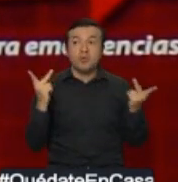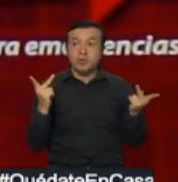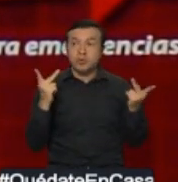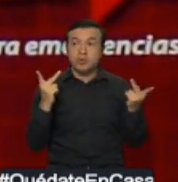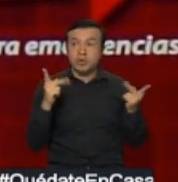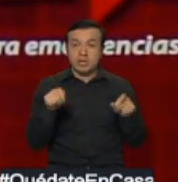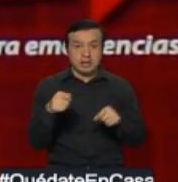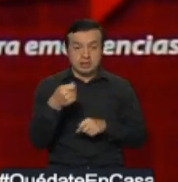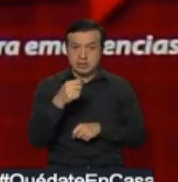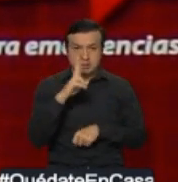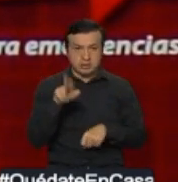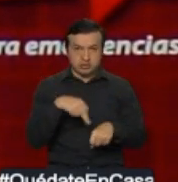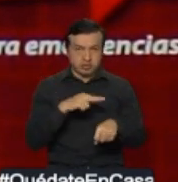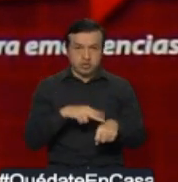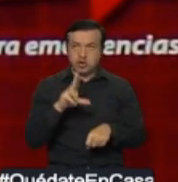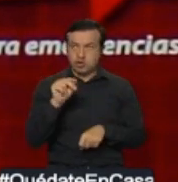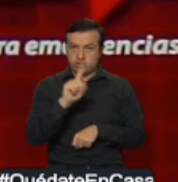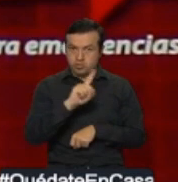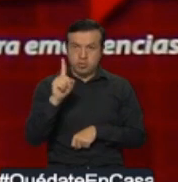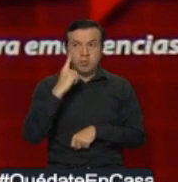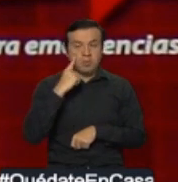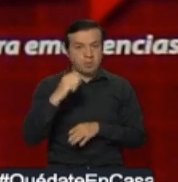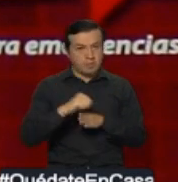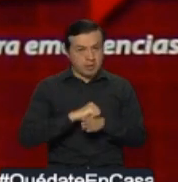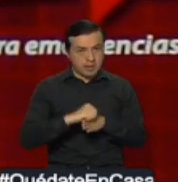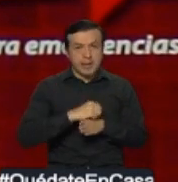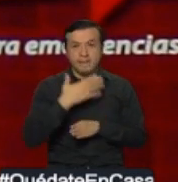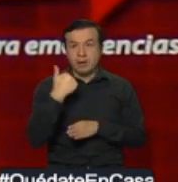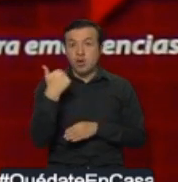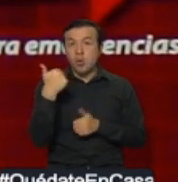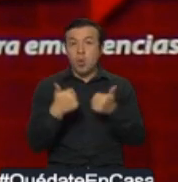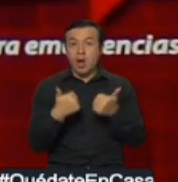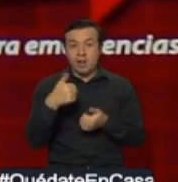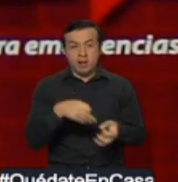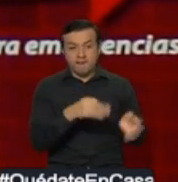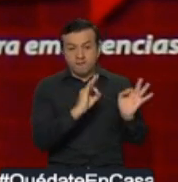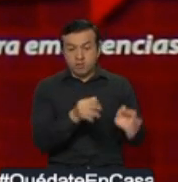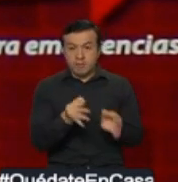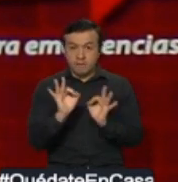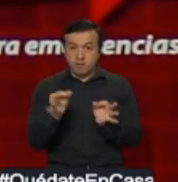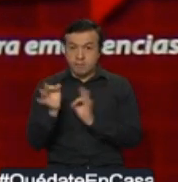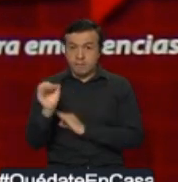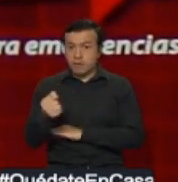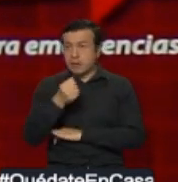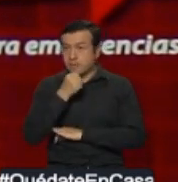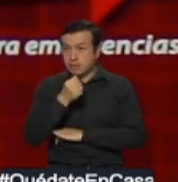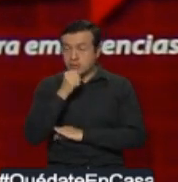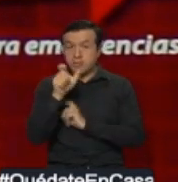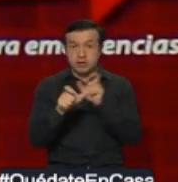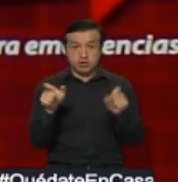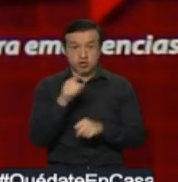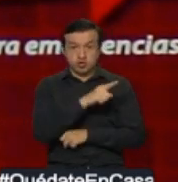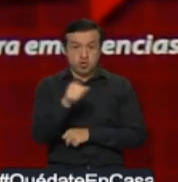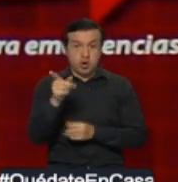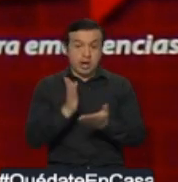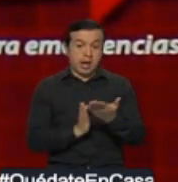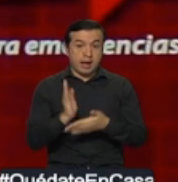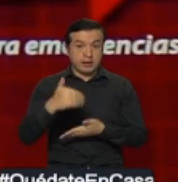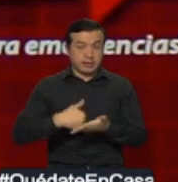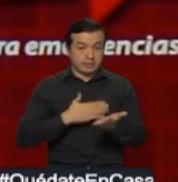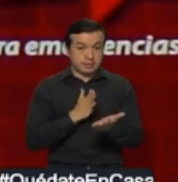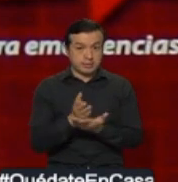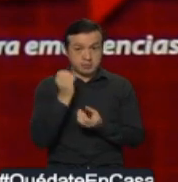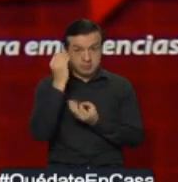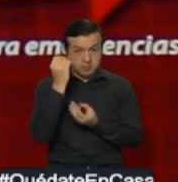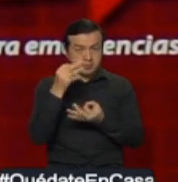cadena nacional. Seguimos ensayando el mejor mecanismo para que la prensa pueda tener acceso directo a la